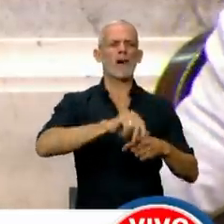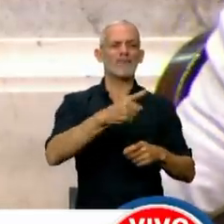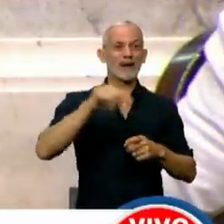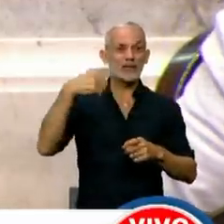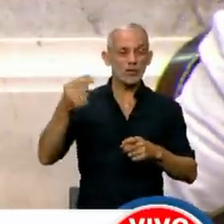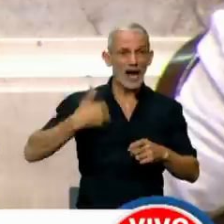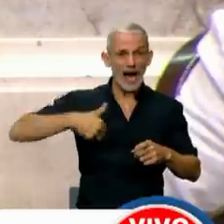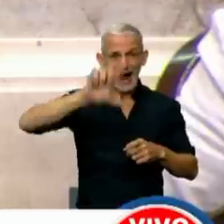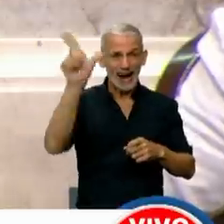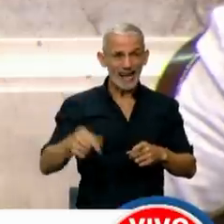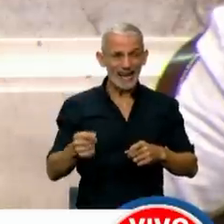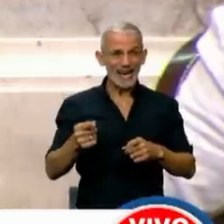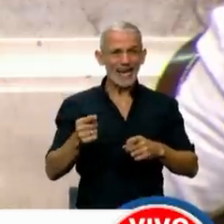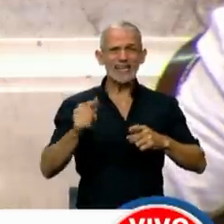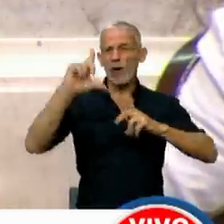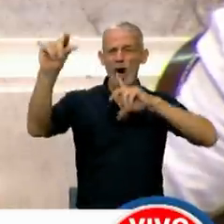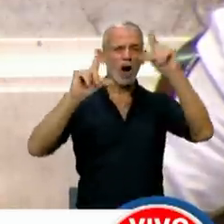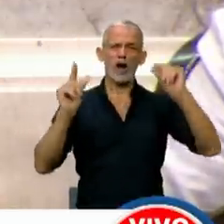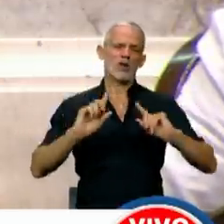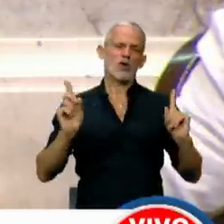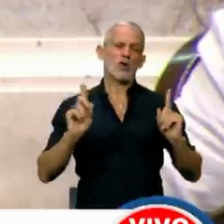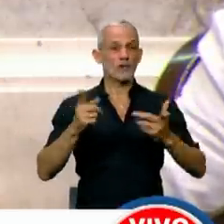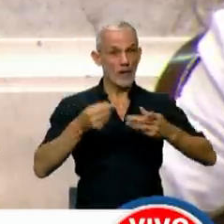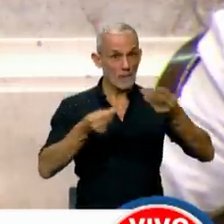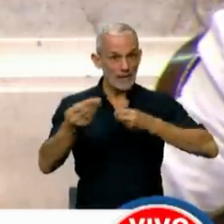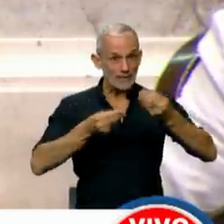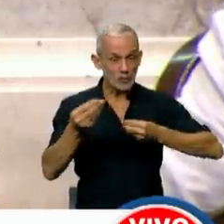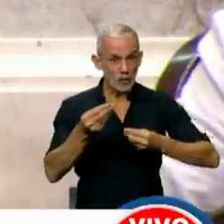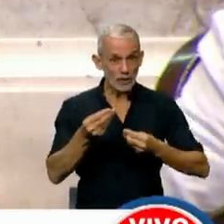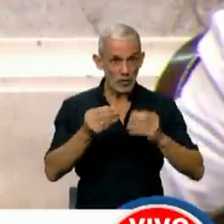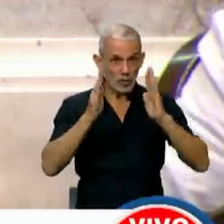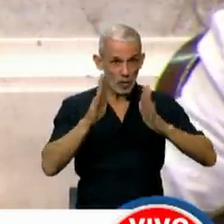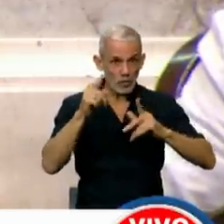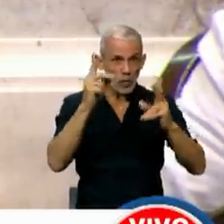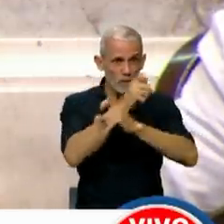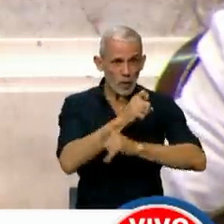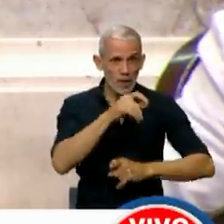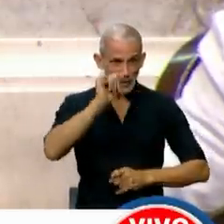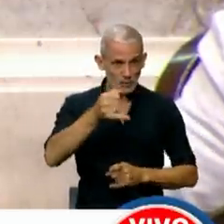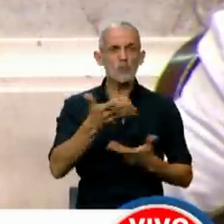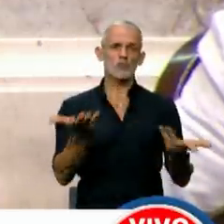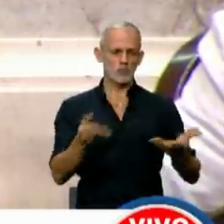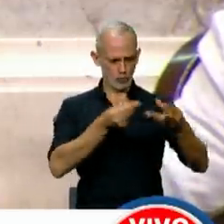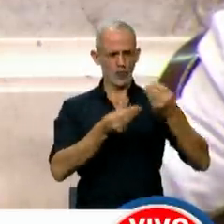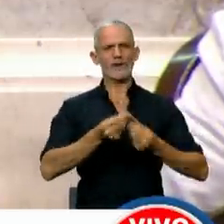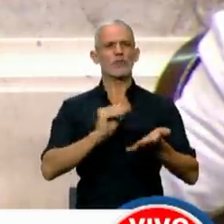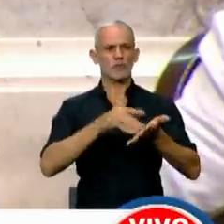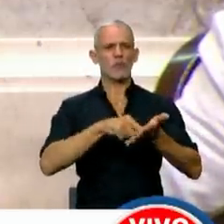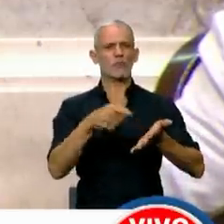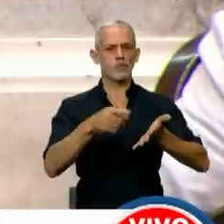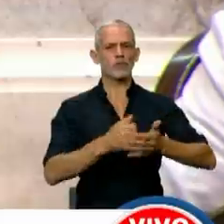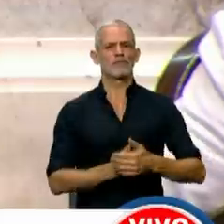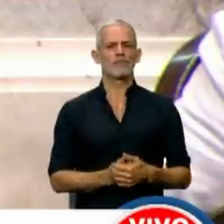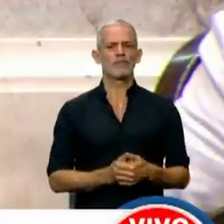la argentina profunda este presupuesto contempla este problema si evidentemente si